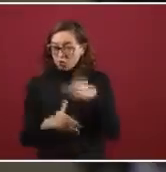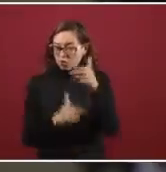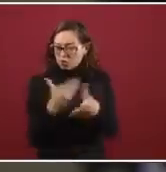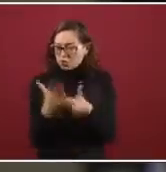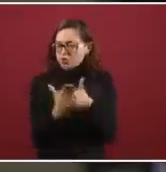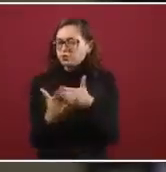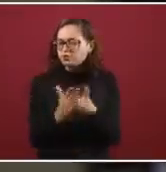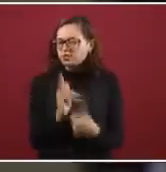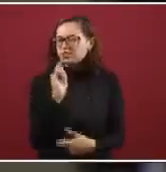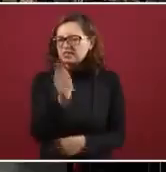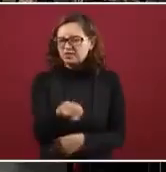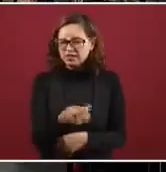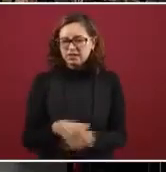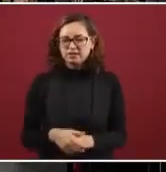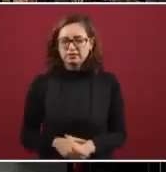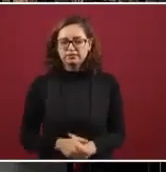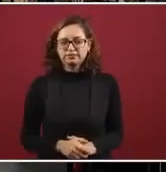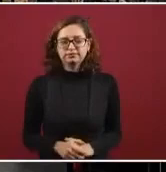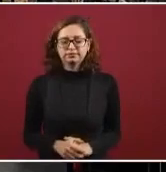esto? Gracias.